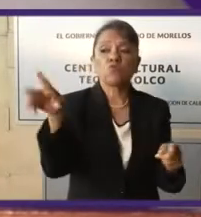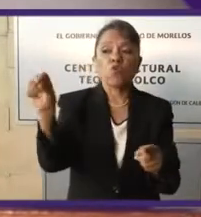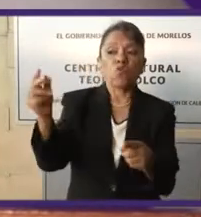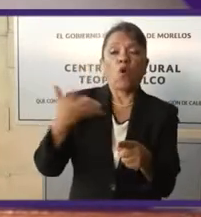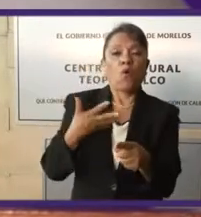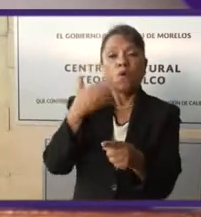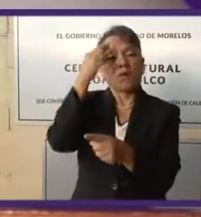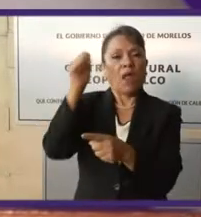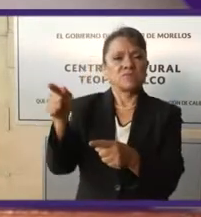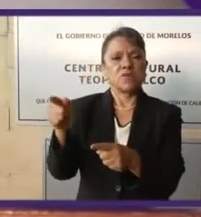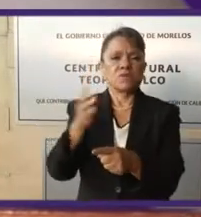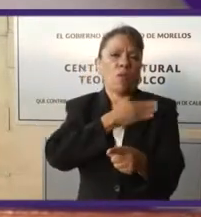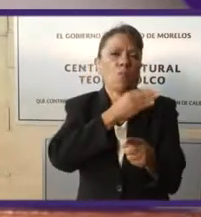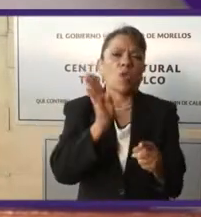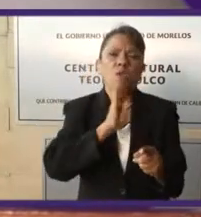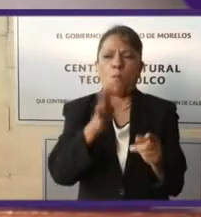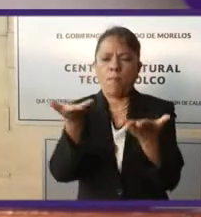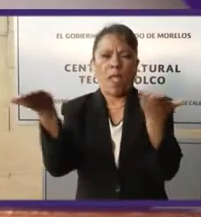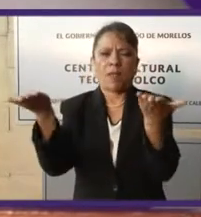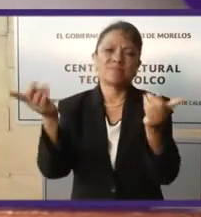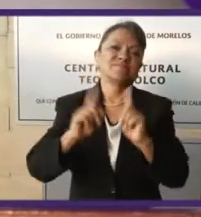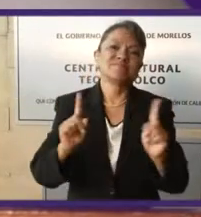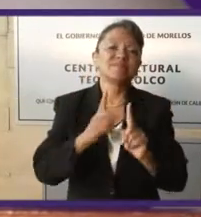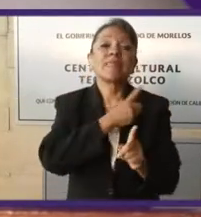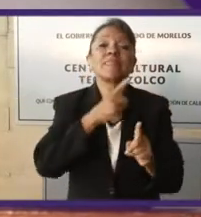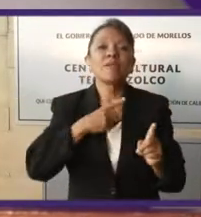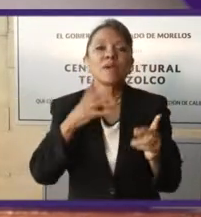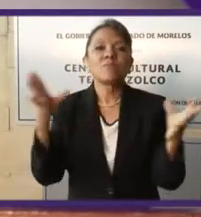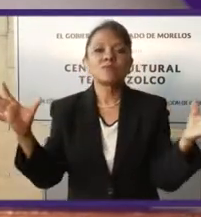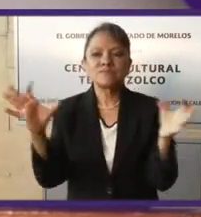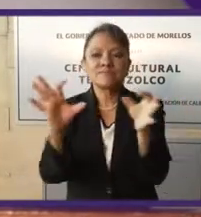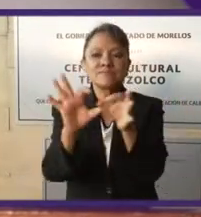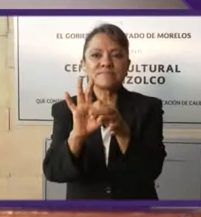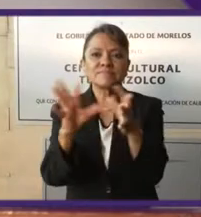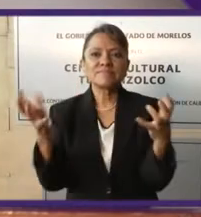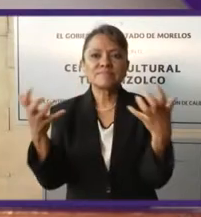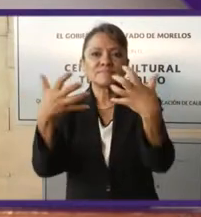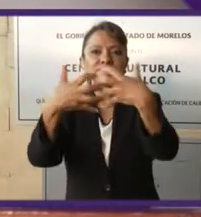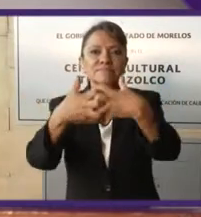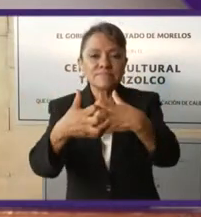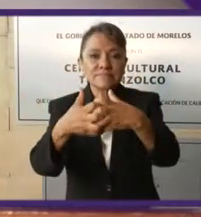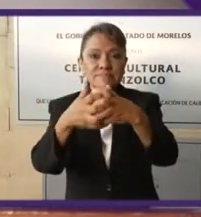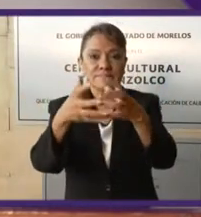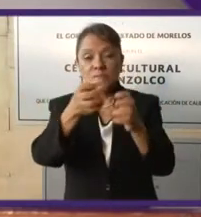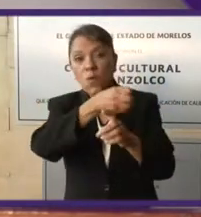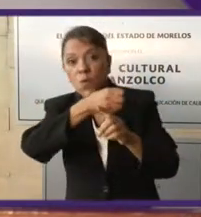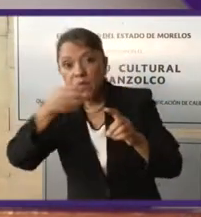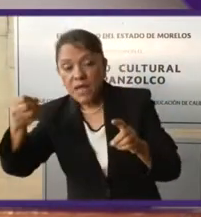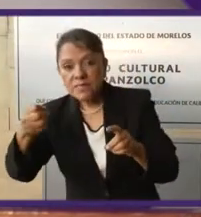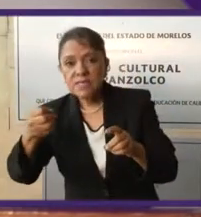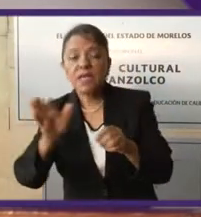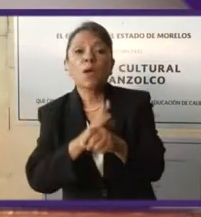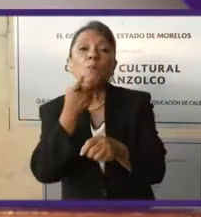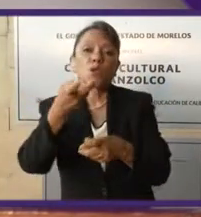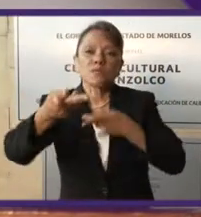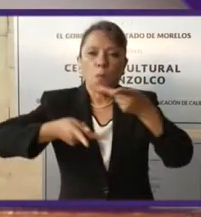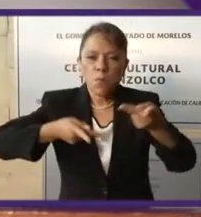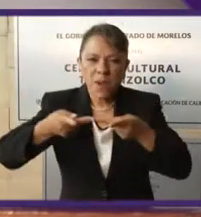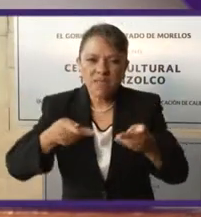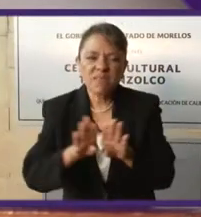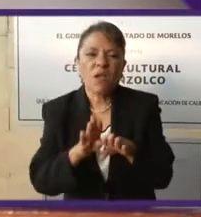Tenemos que buscar la forma de articularnos, de organizarnos, y de manera práctica nosotros lo que estamos planteando